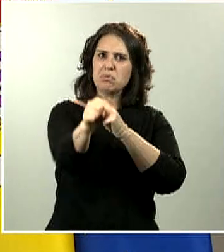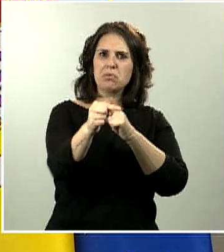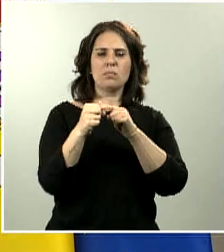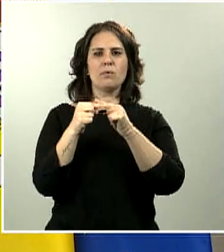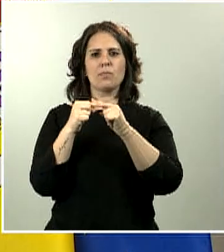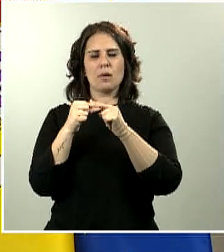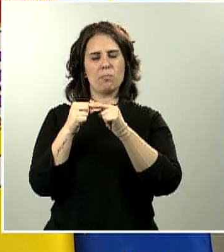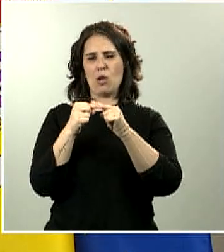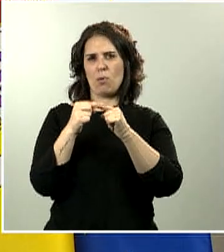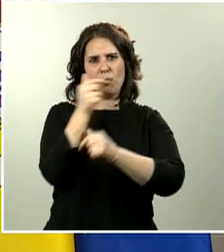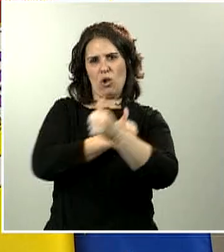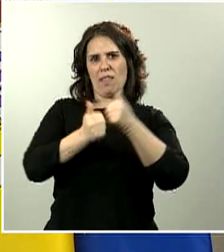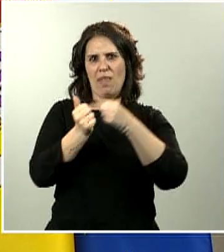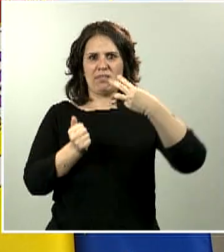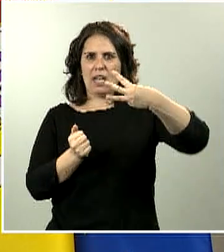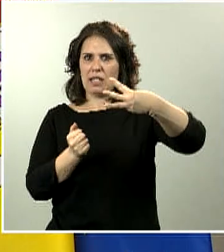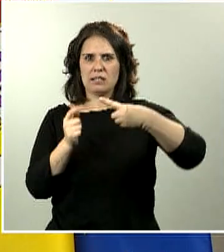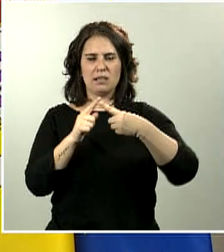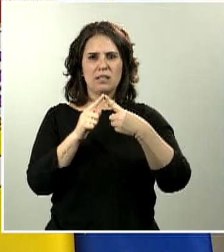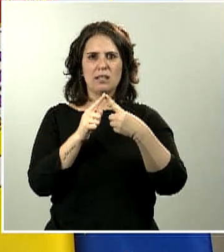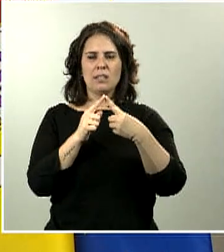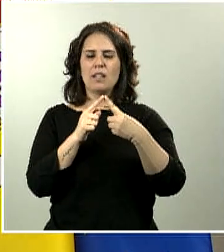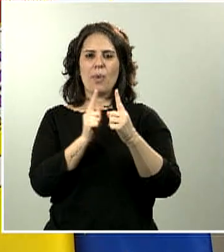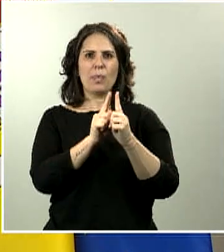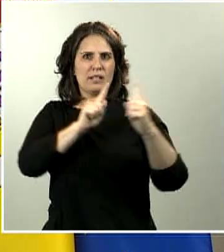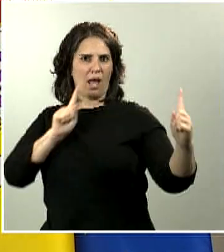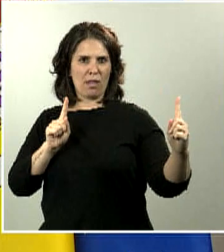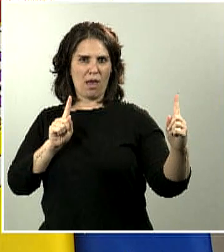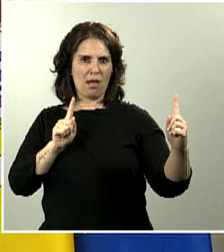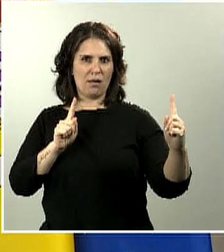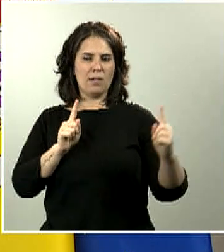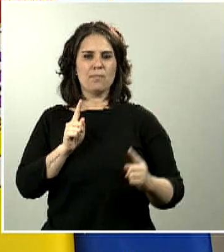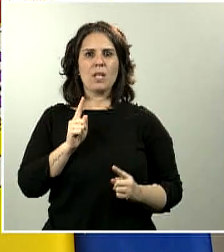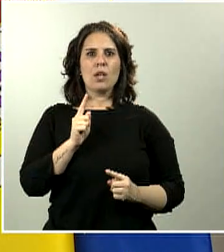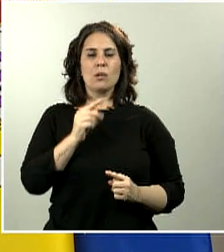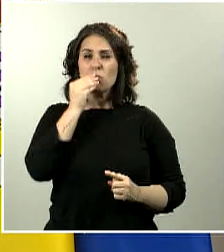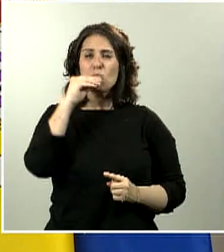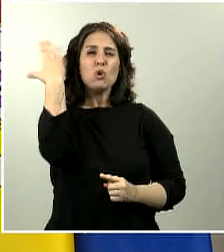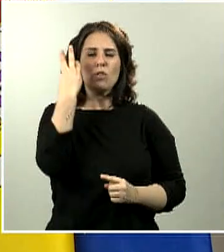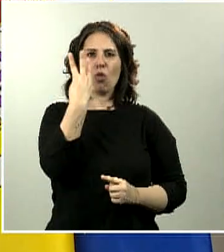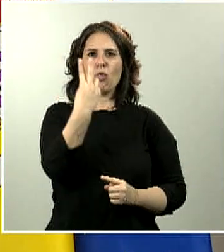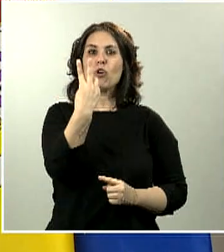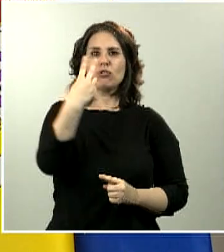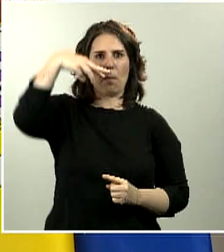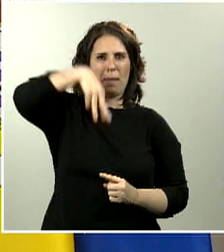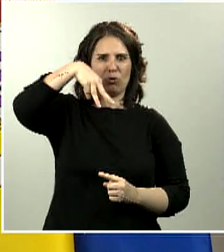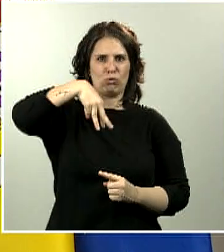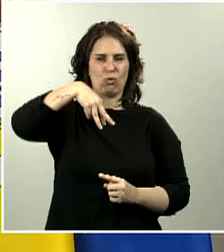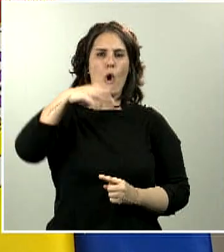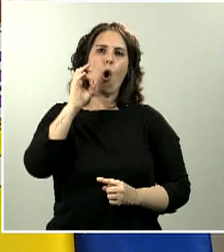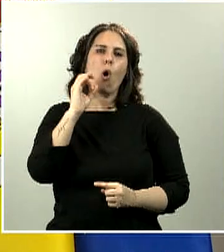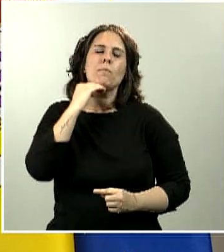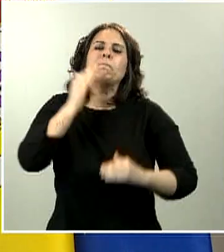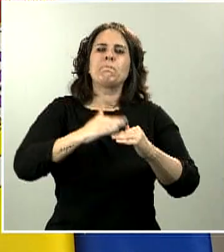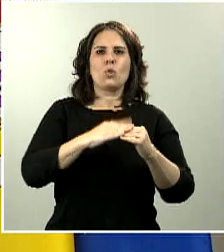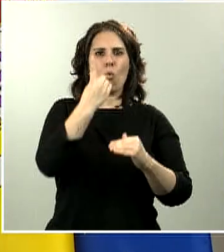repetir: la distancia interpersonal, idealmente de 2 metros, mínimo de 1 metro, el lavado frecuente de manos, es muy importante,